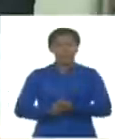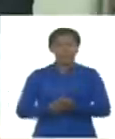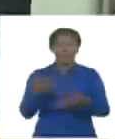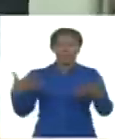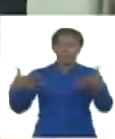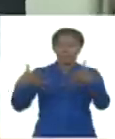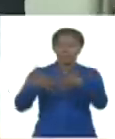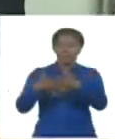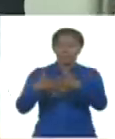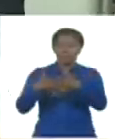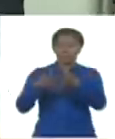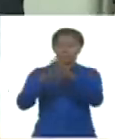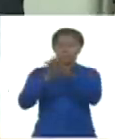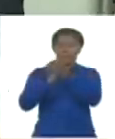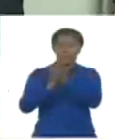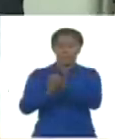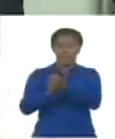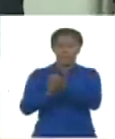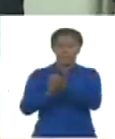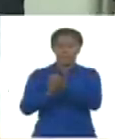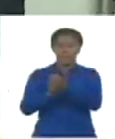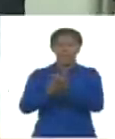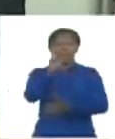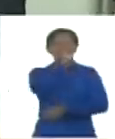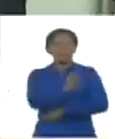que ningún país en el hemisferio